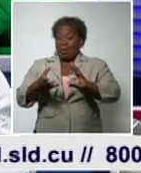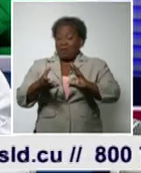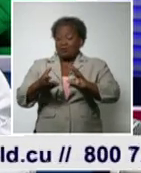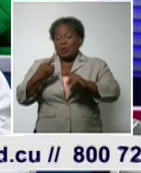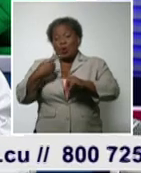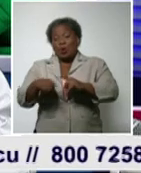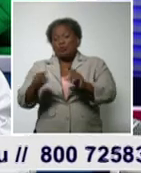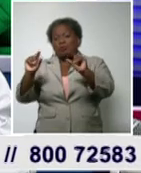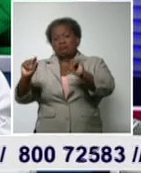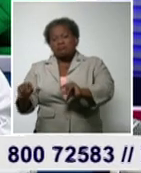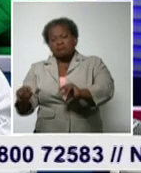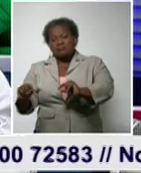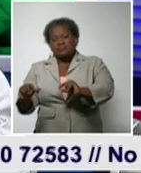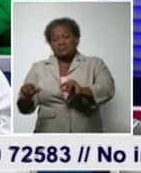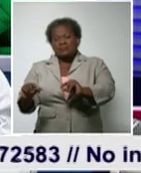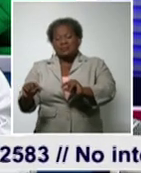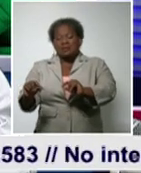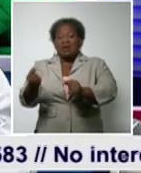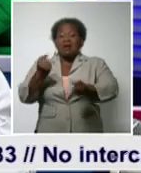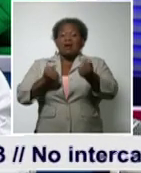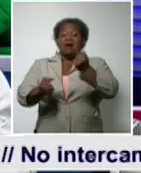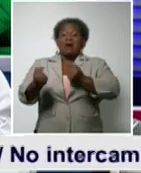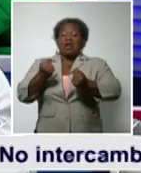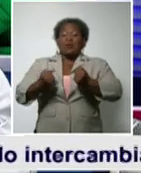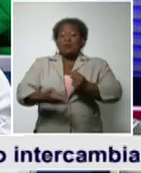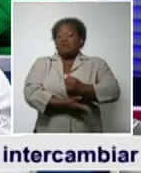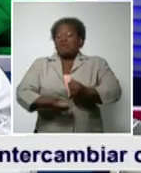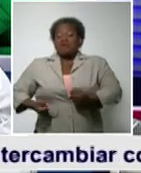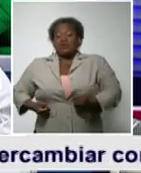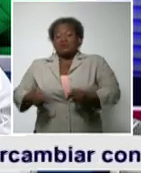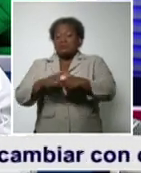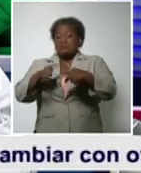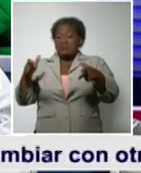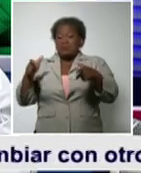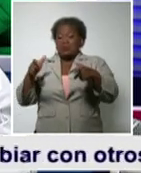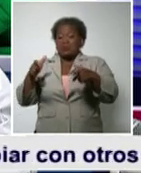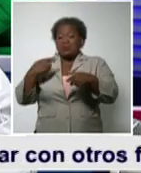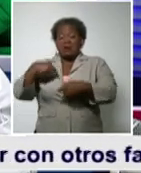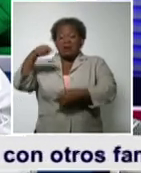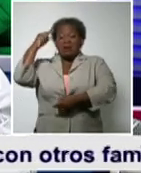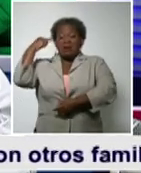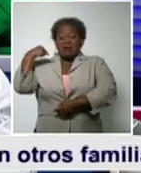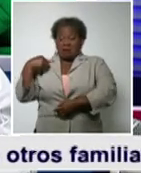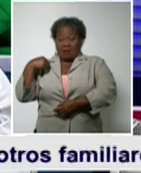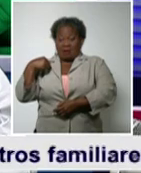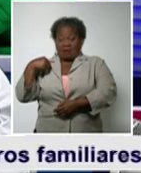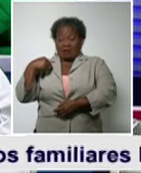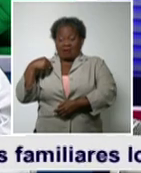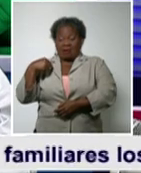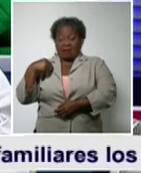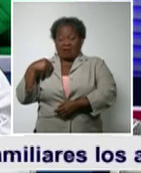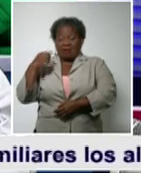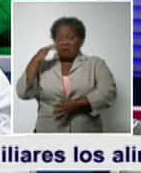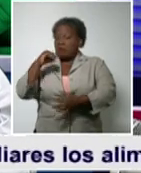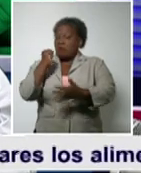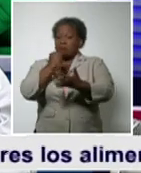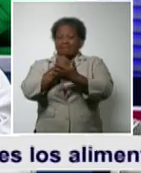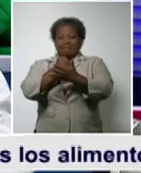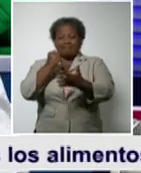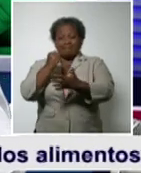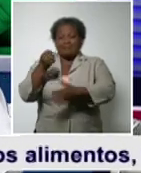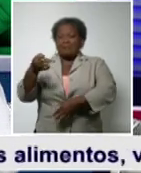con un esfuerzo mayor. Ayer no hubo casos no se confirmaron casos del